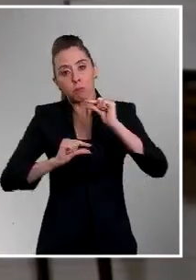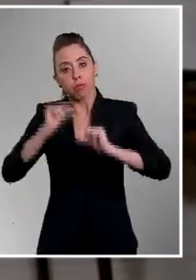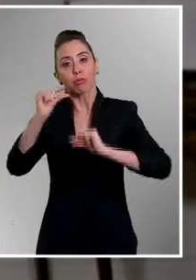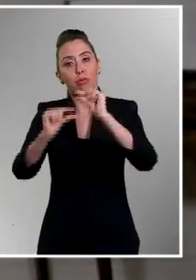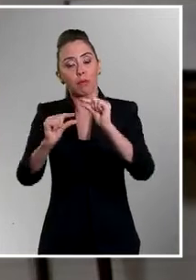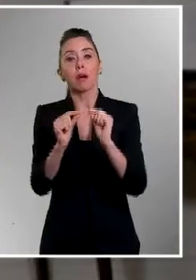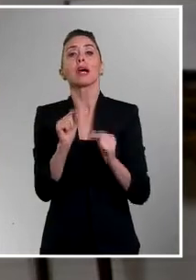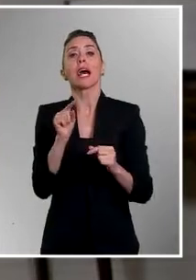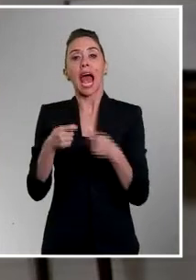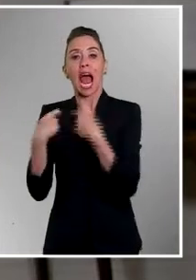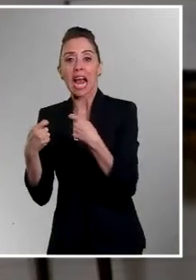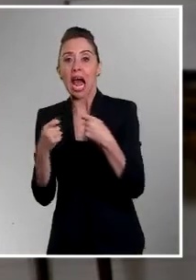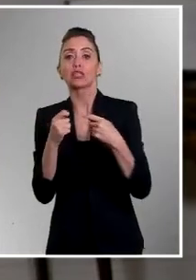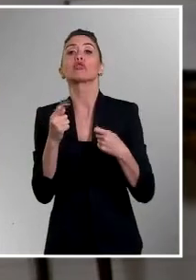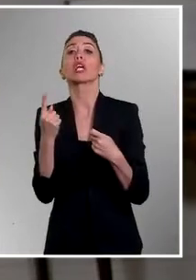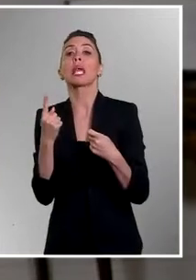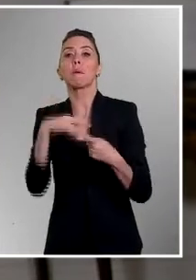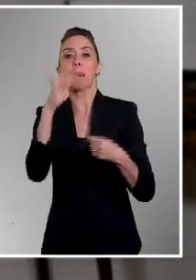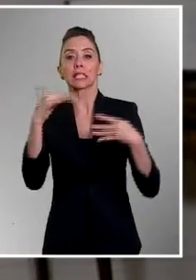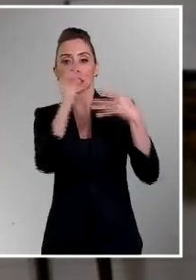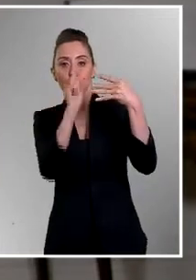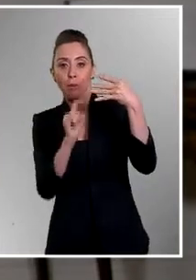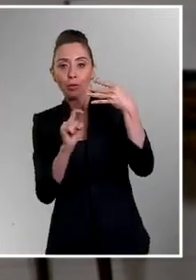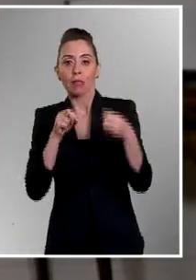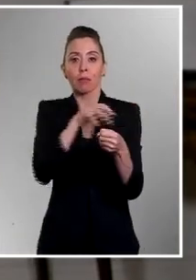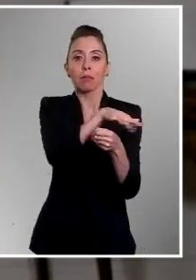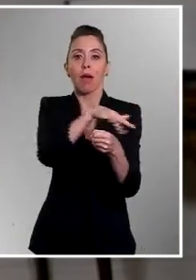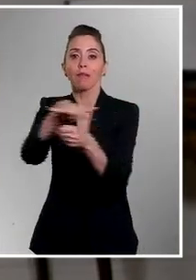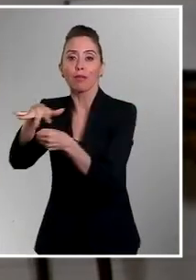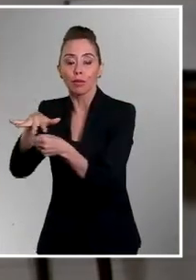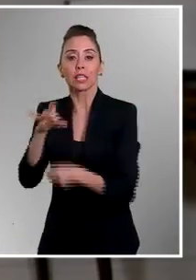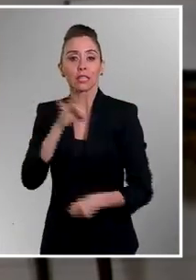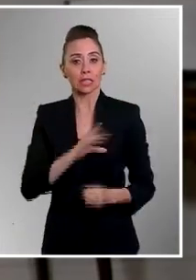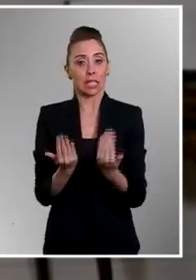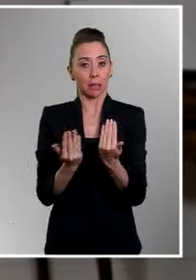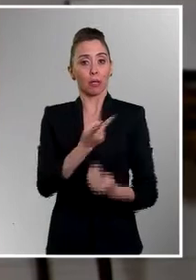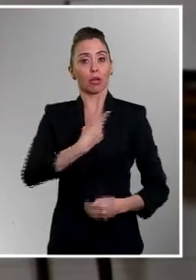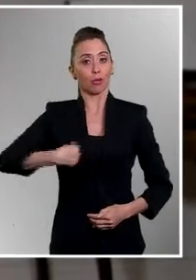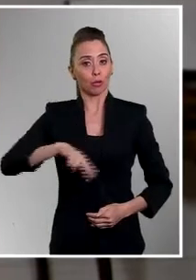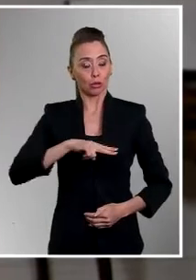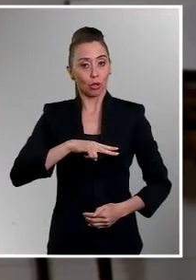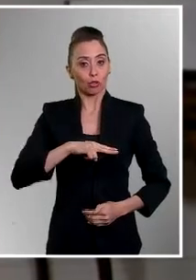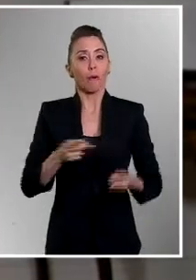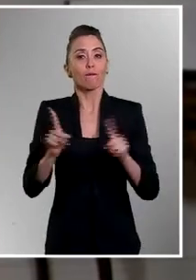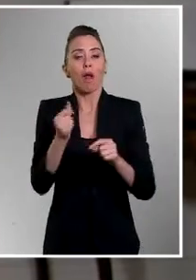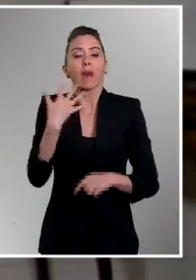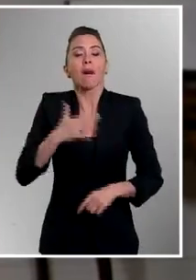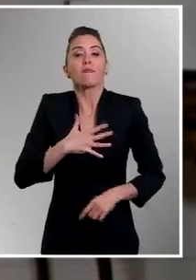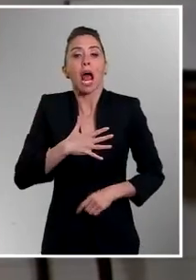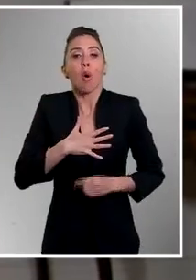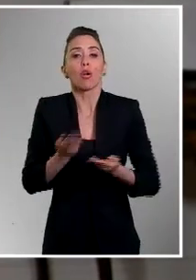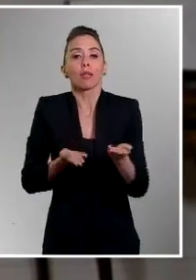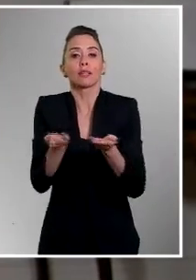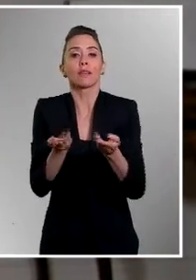jerarquizar hemos los gastos de acuerdo a lo que tiene más impacto en cada sector chile espera de nosotros que rescatemos el valor profundo del